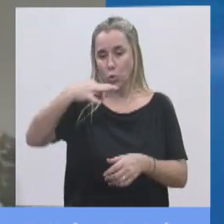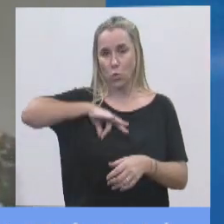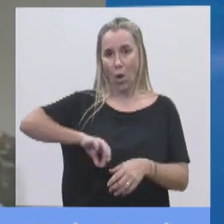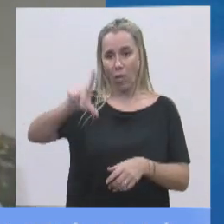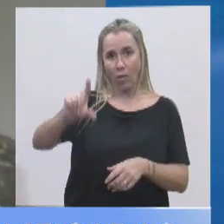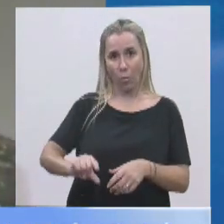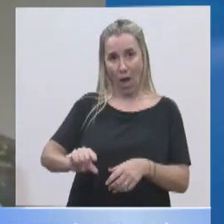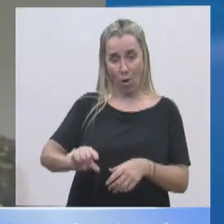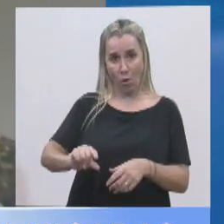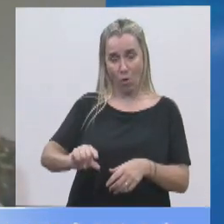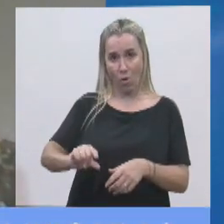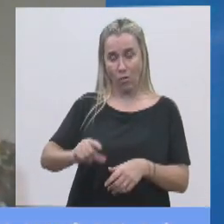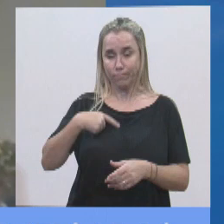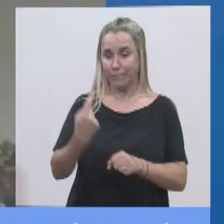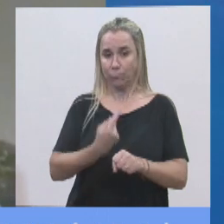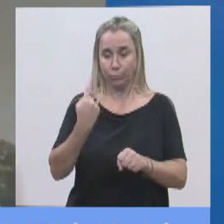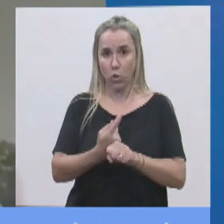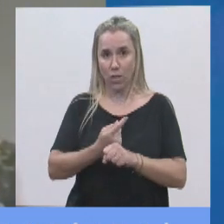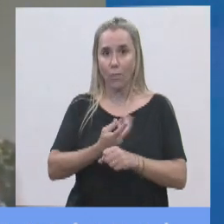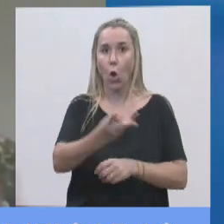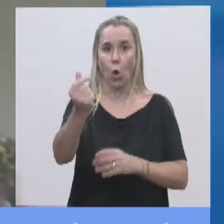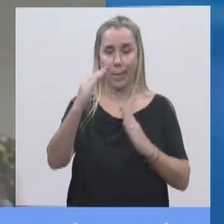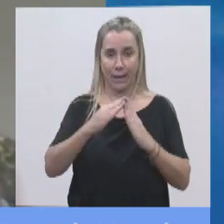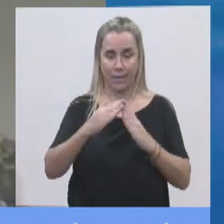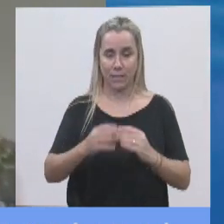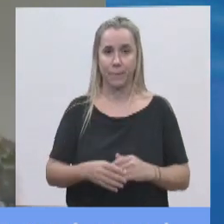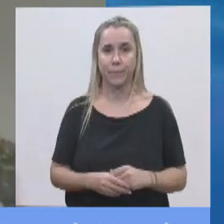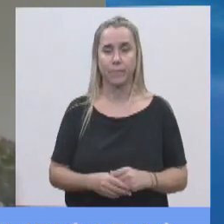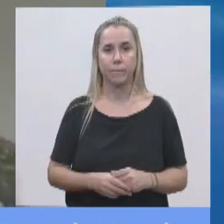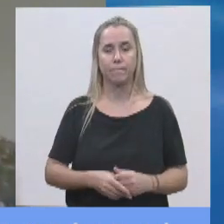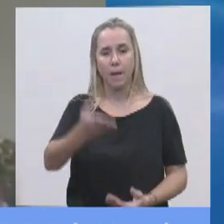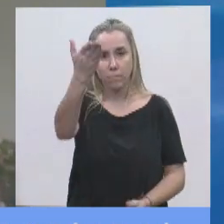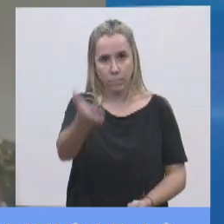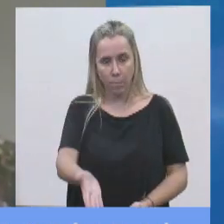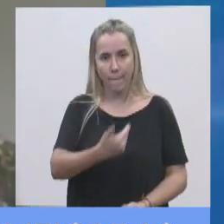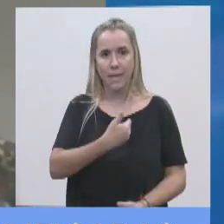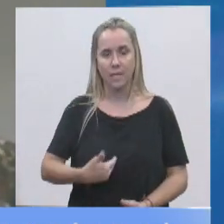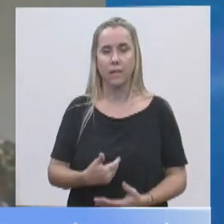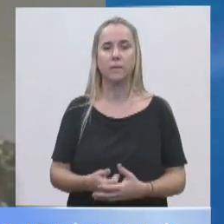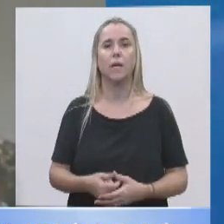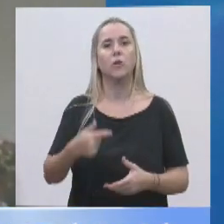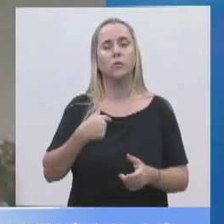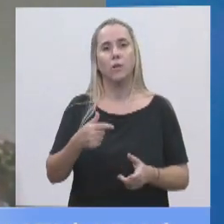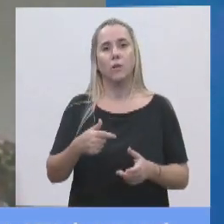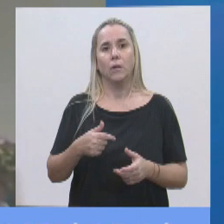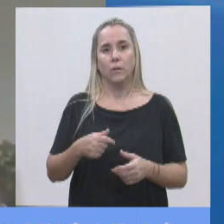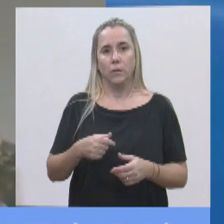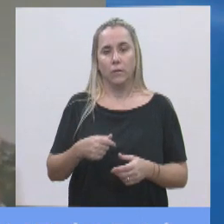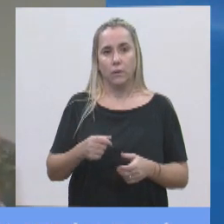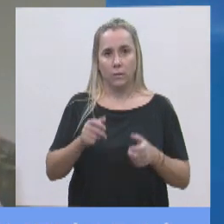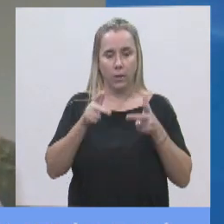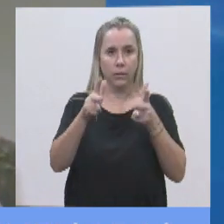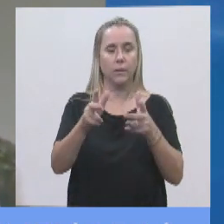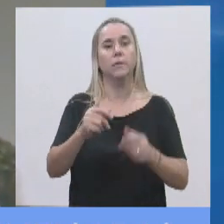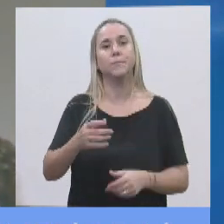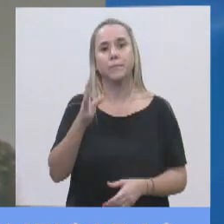ingresos, por su poder adquisitivo, no lo podían hacer. Señora presidenta, le voy a decir